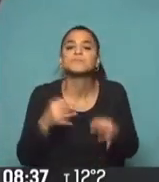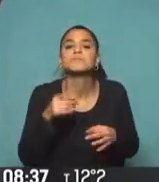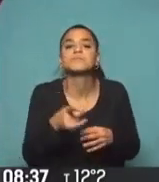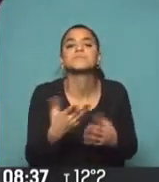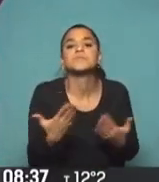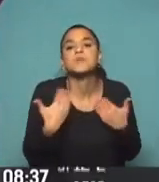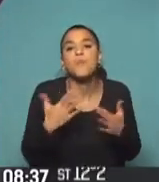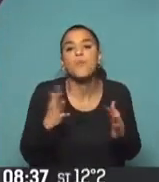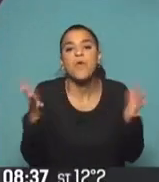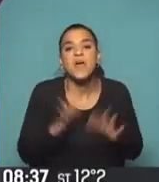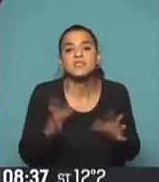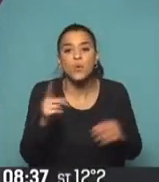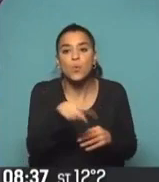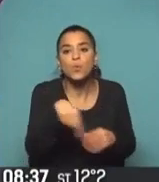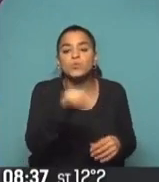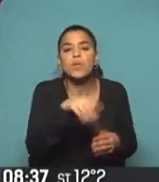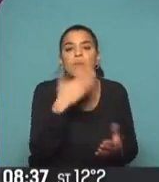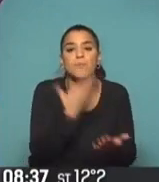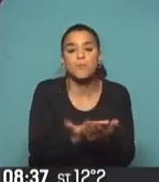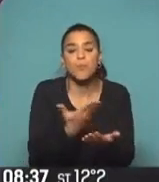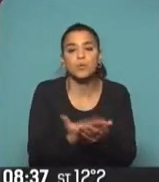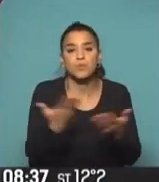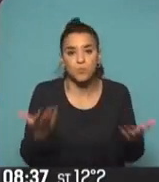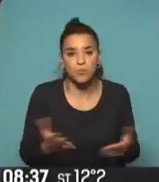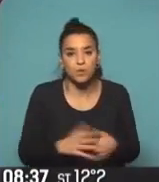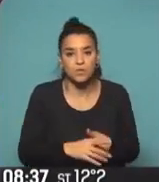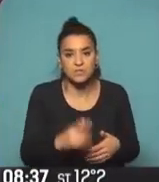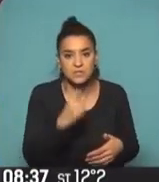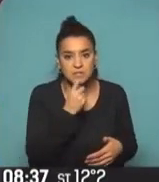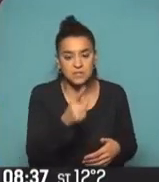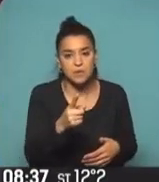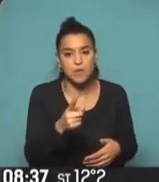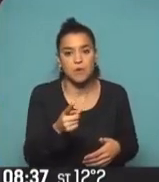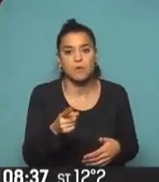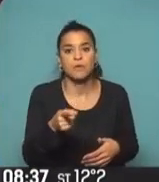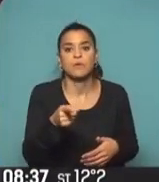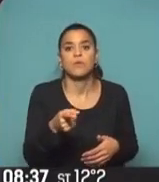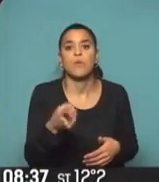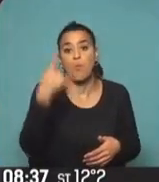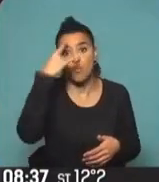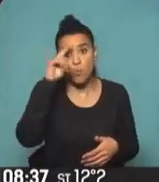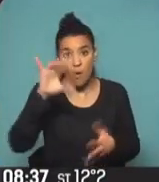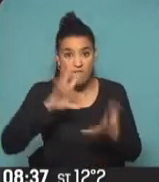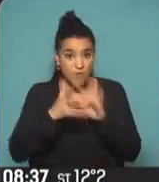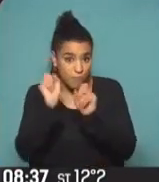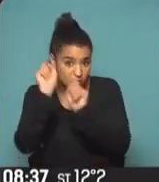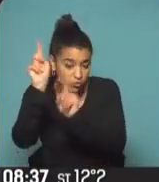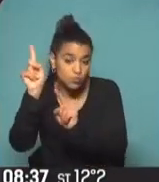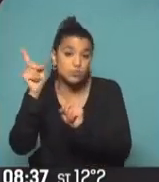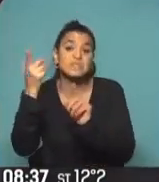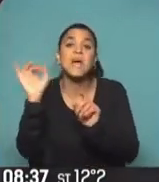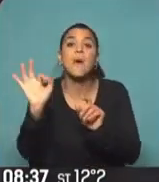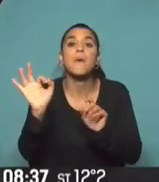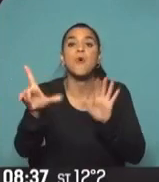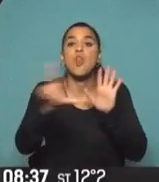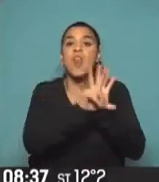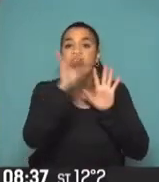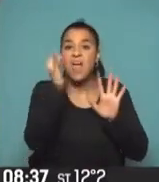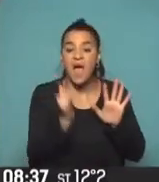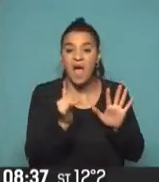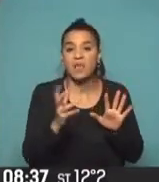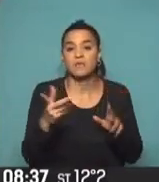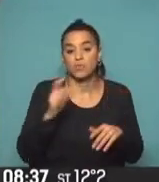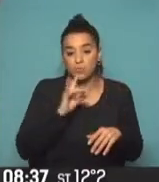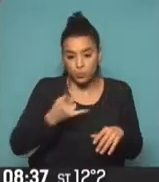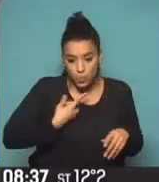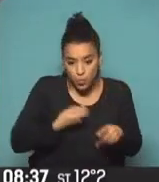lo que se podría hacer qué es lo que ustedes proponen bueno si tomamos el modelo de uruguay sabemos que tiene una ley que implementa el autocultivo